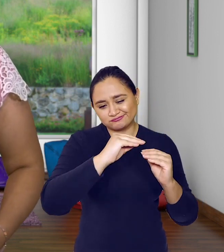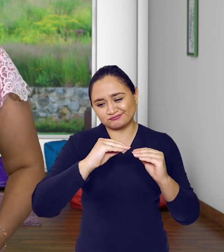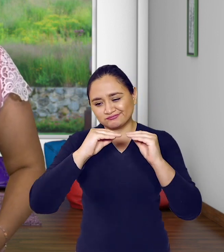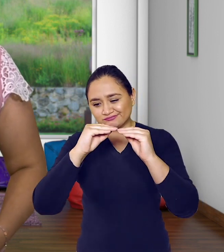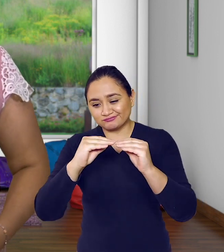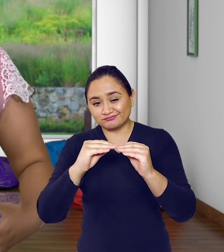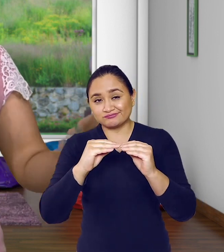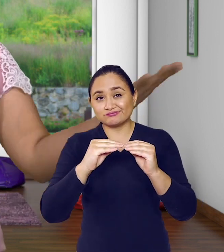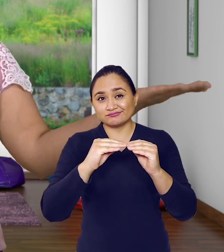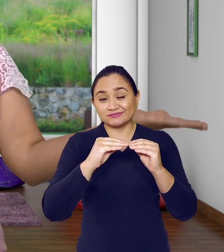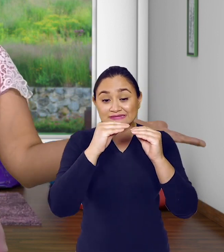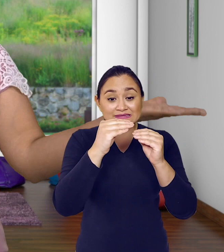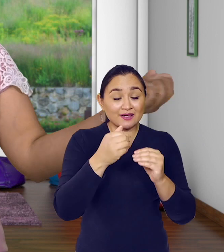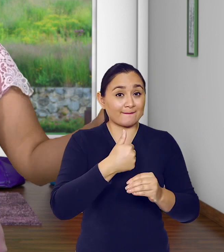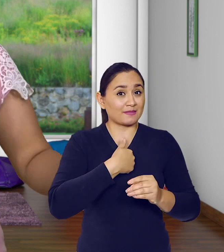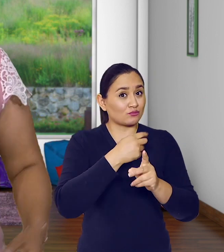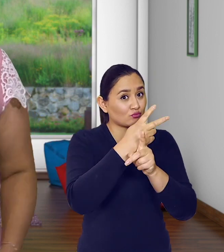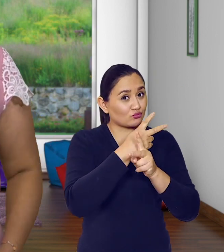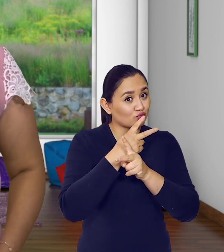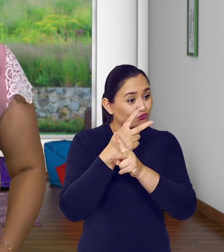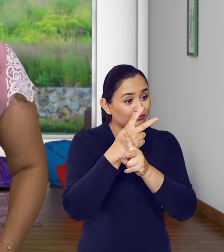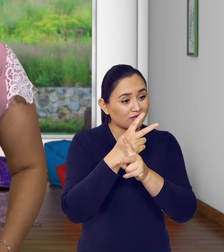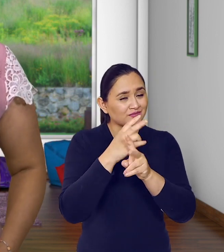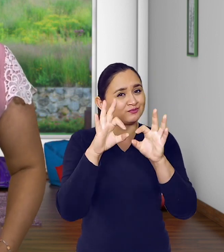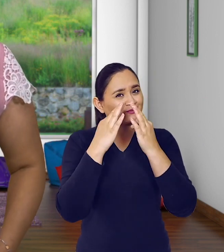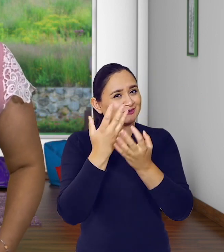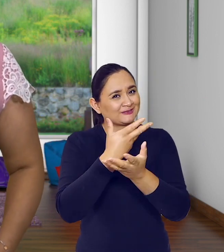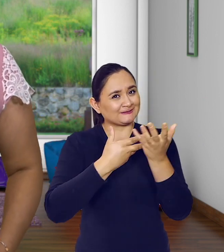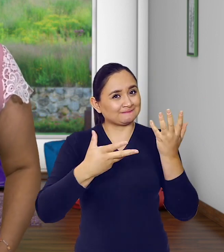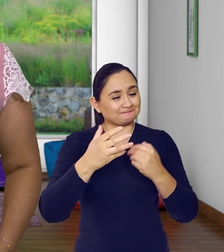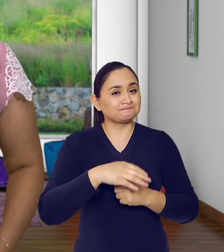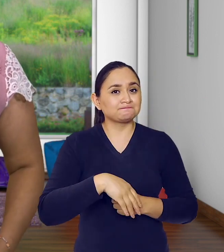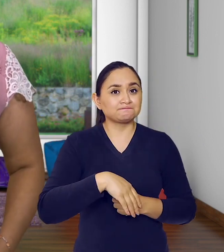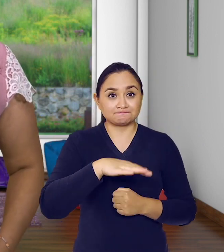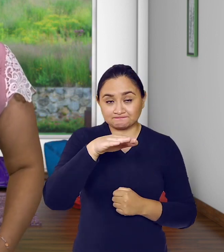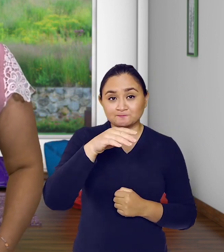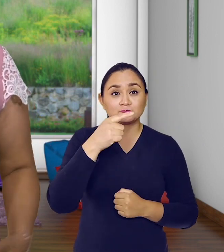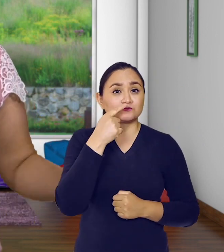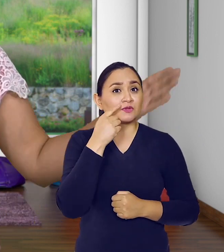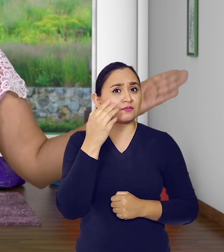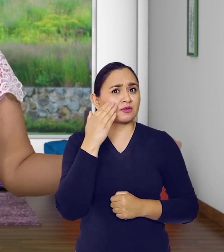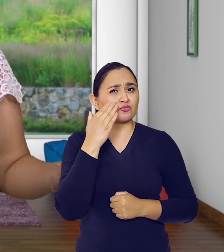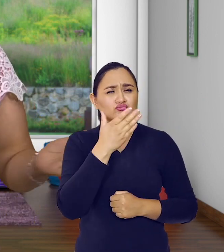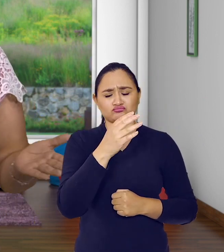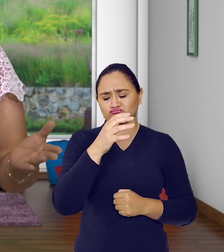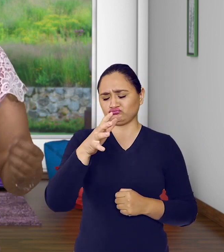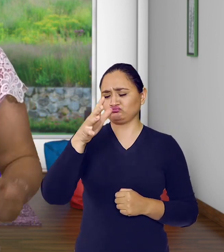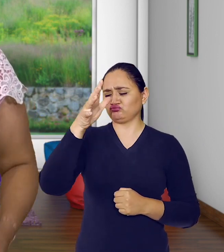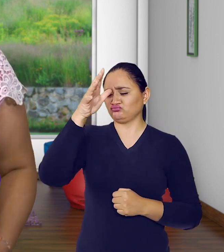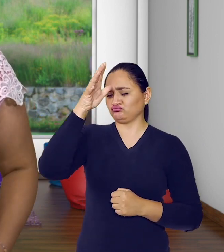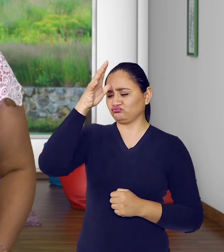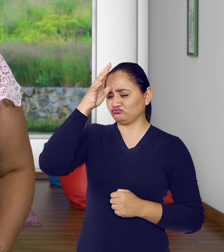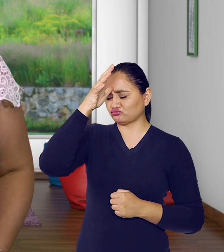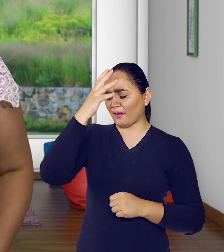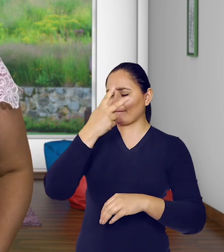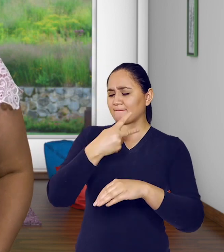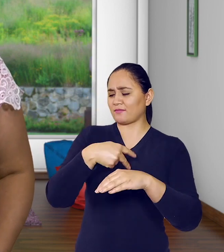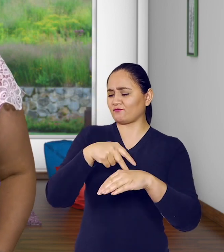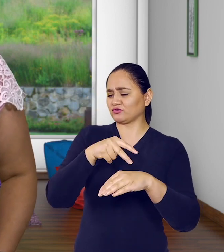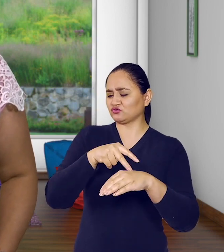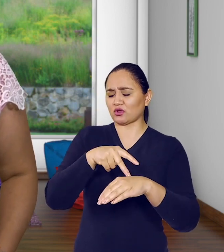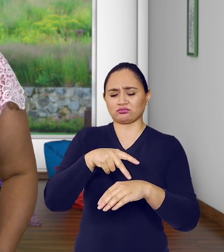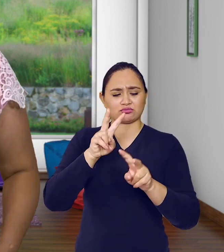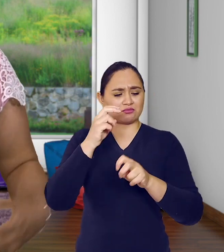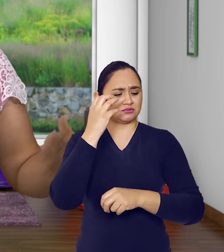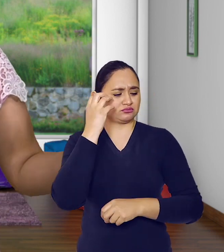autocuidado y prevención, en la convivencia familiar. Mamás y papás no tienen que ser grandes expertos para hablar de sexualidad con sus